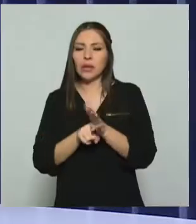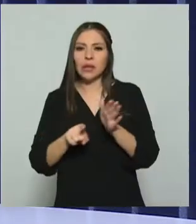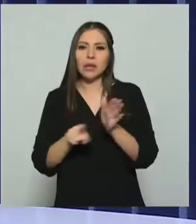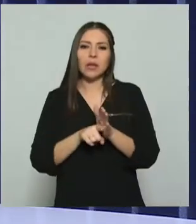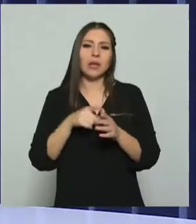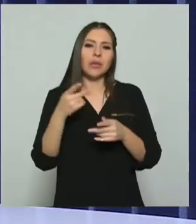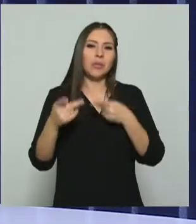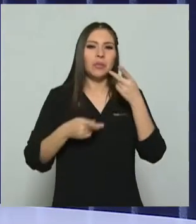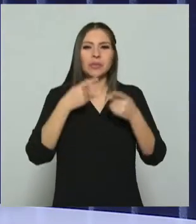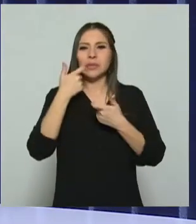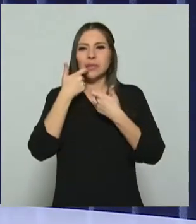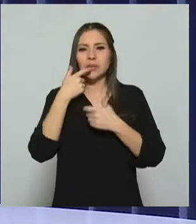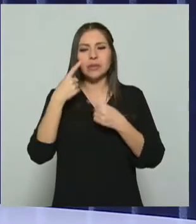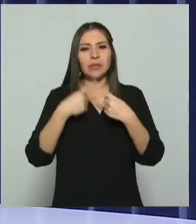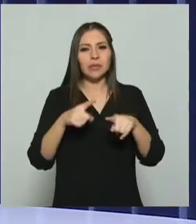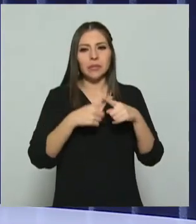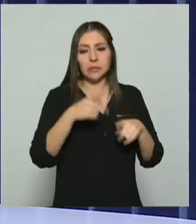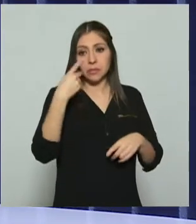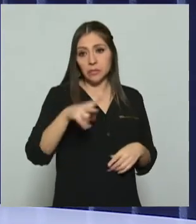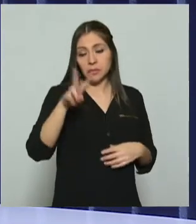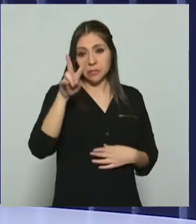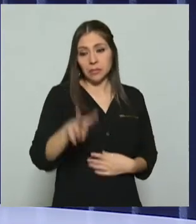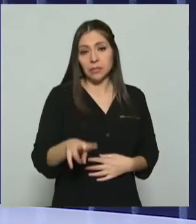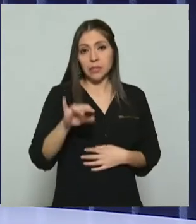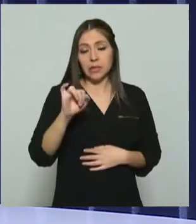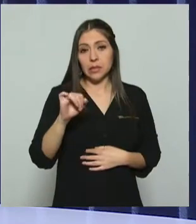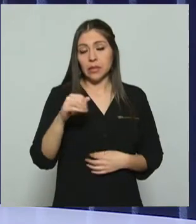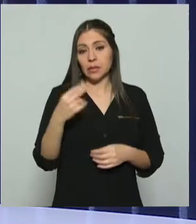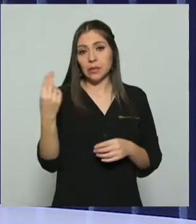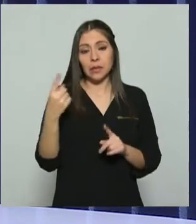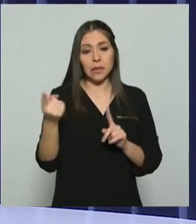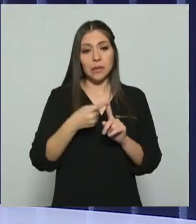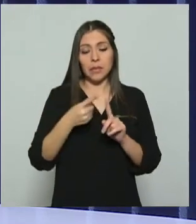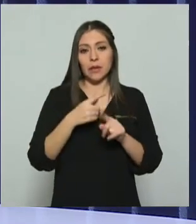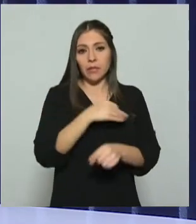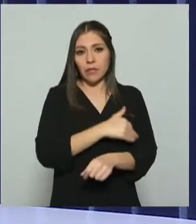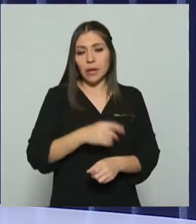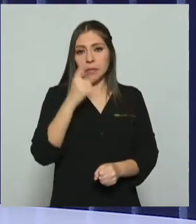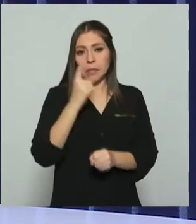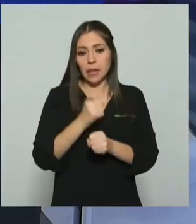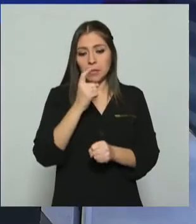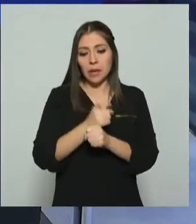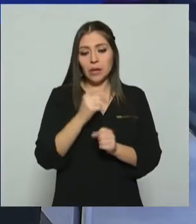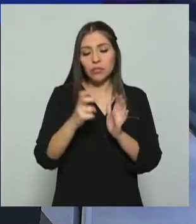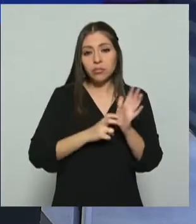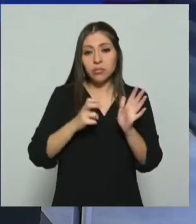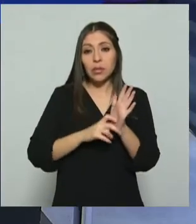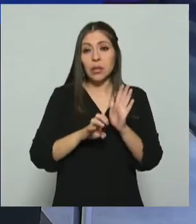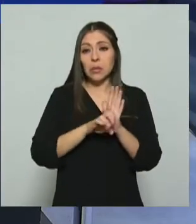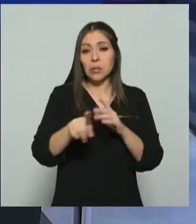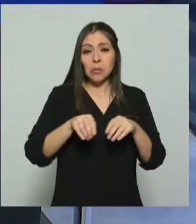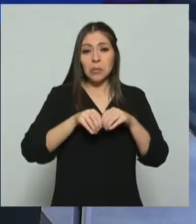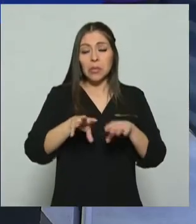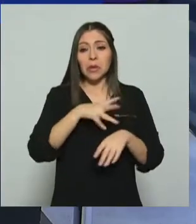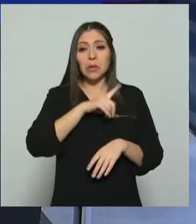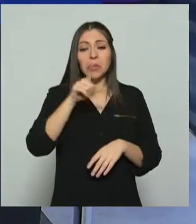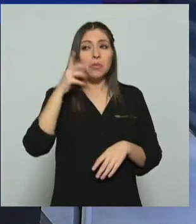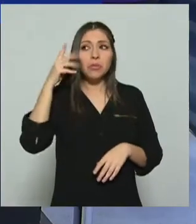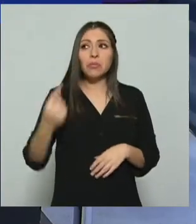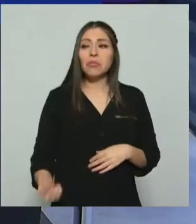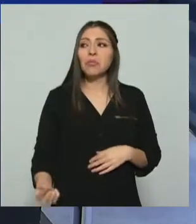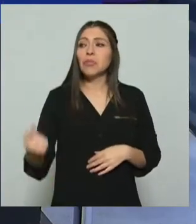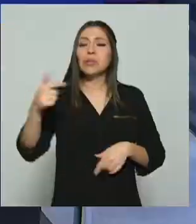memes, en fin, lo que sea, pero de verdad que es la familia el primer círculo social en donde si se les permite esto, continuarán